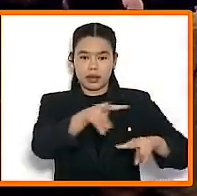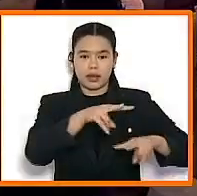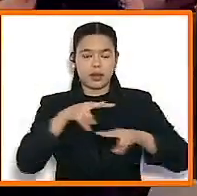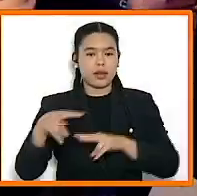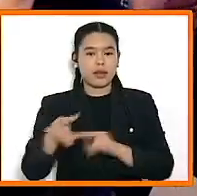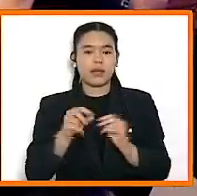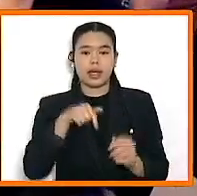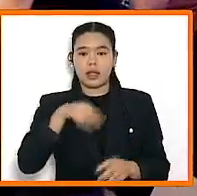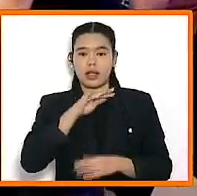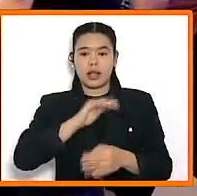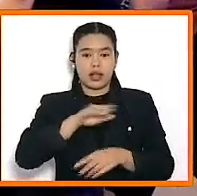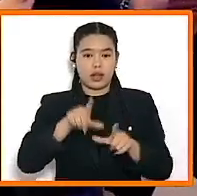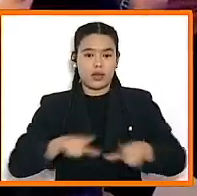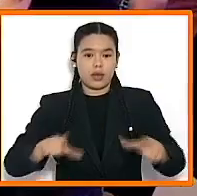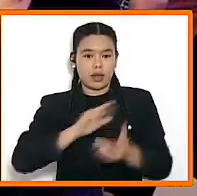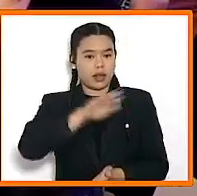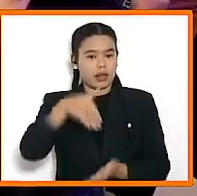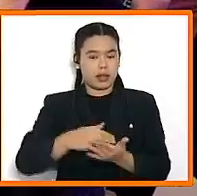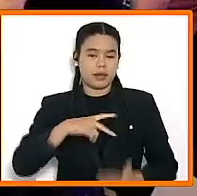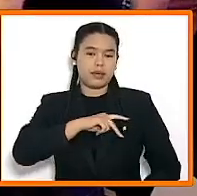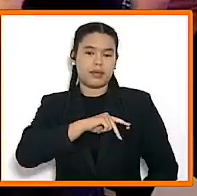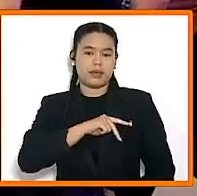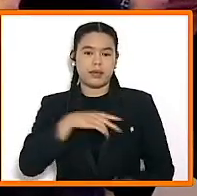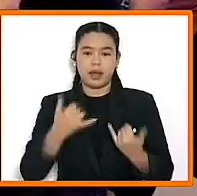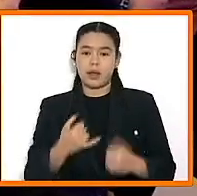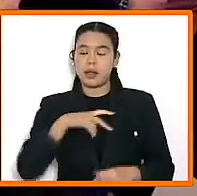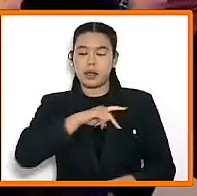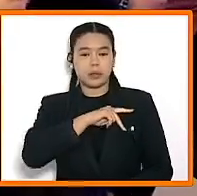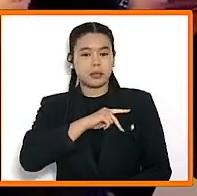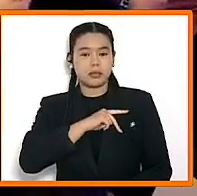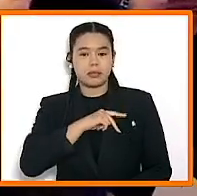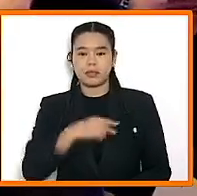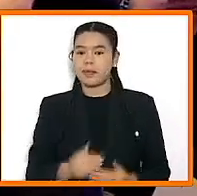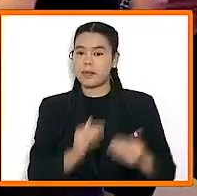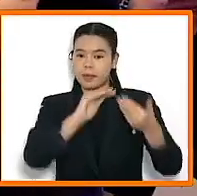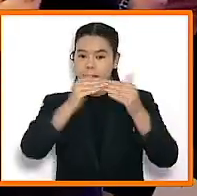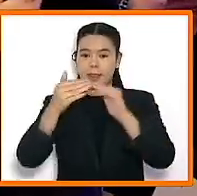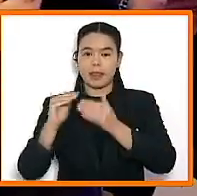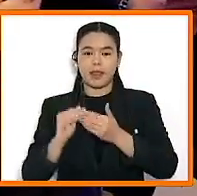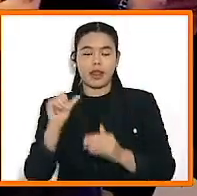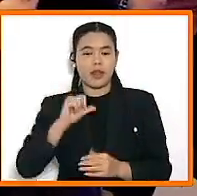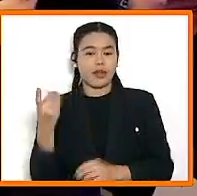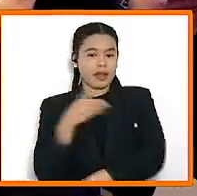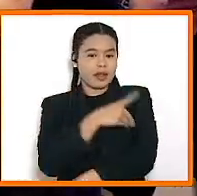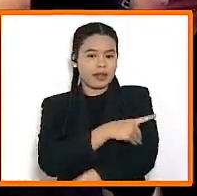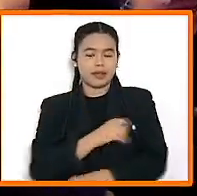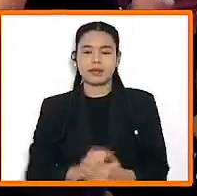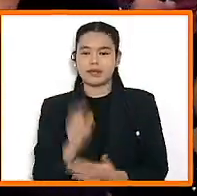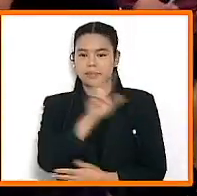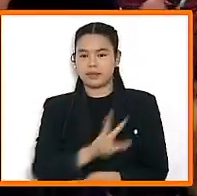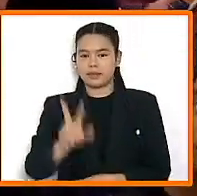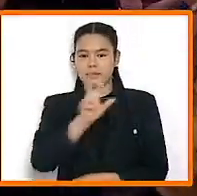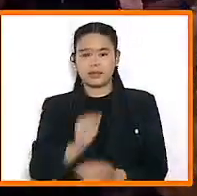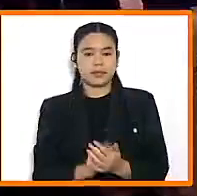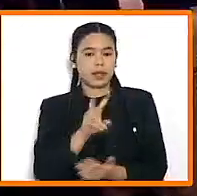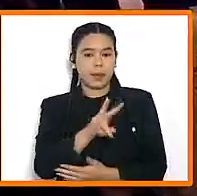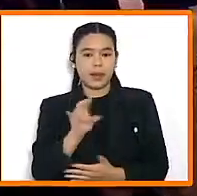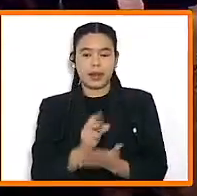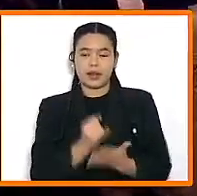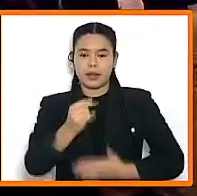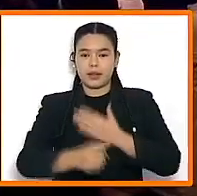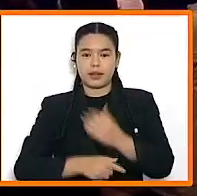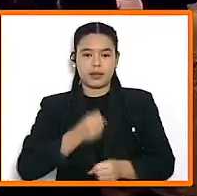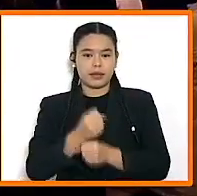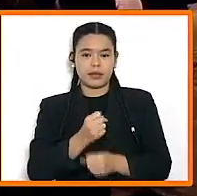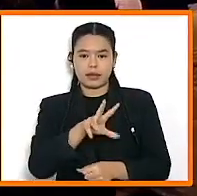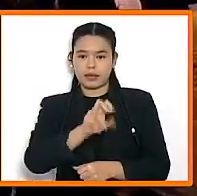Expo Centro, el Bazar del Sábado. Estamos en San Pedro Sula, la ciudad industrial, el día de hoy, martes 27 de junio del año